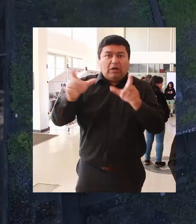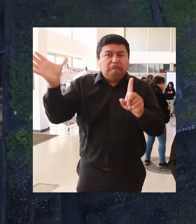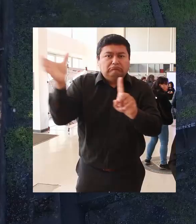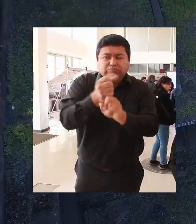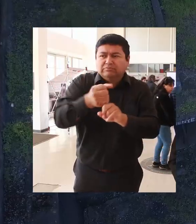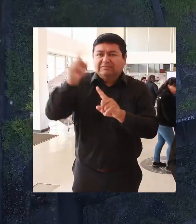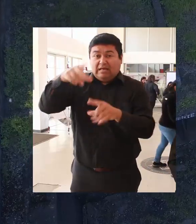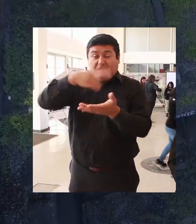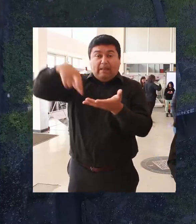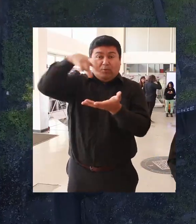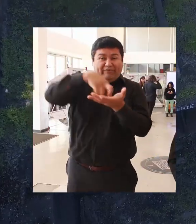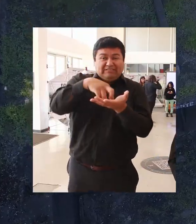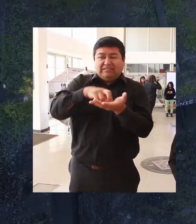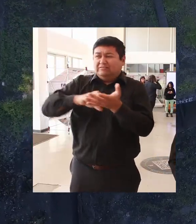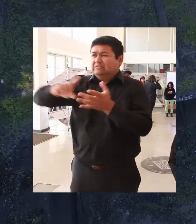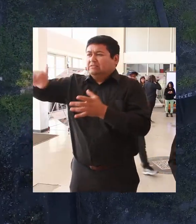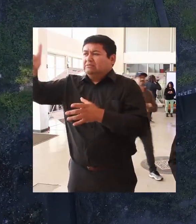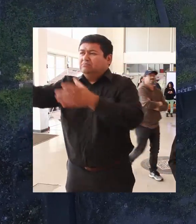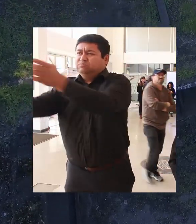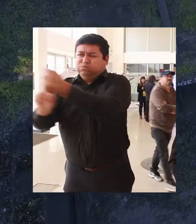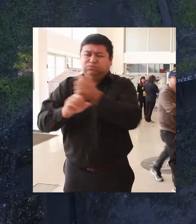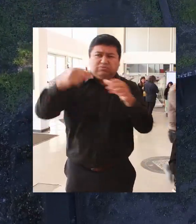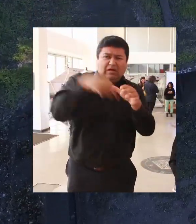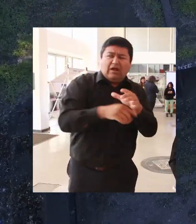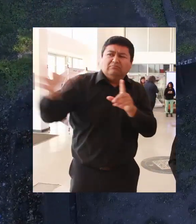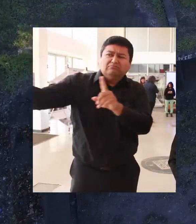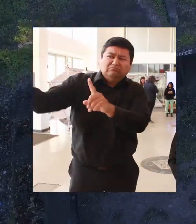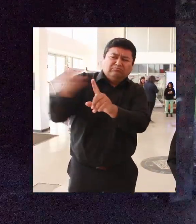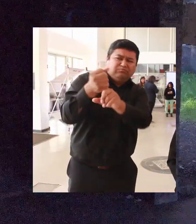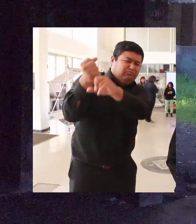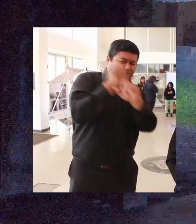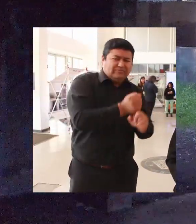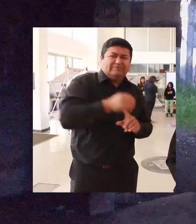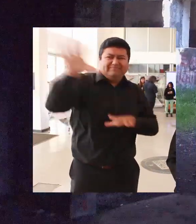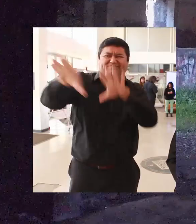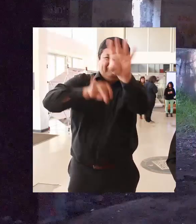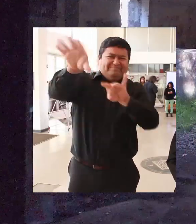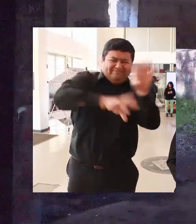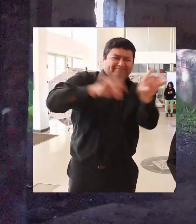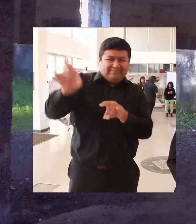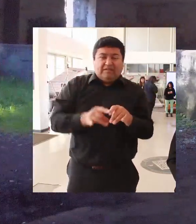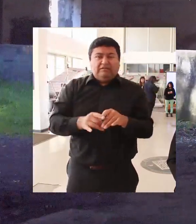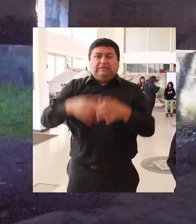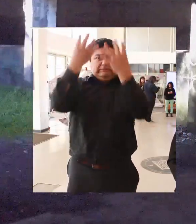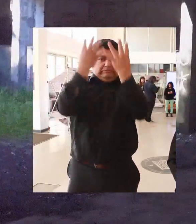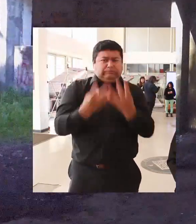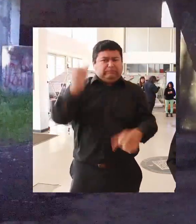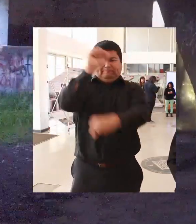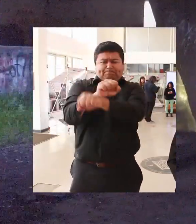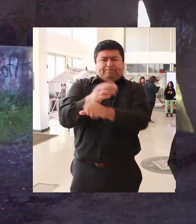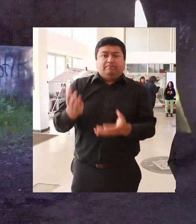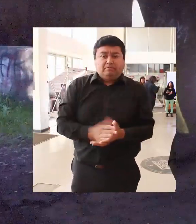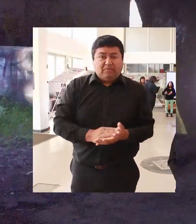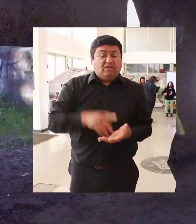distintos lugares de la provincia, traídas a este lugar, a este espacio, privadas de libertad, ¿ya? Este lugar